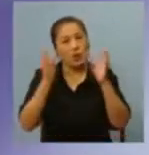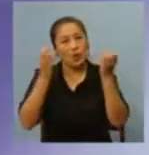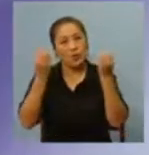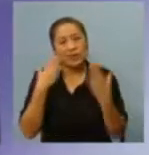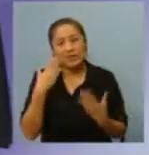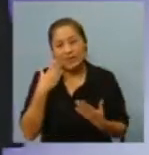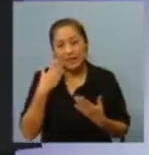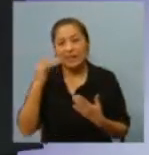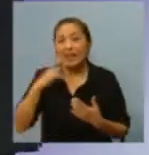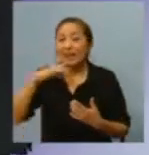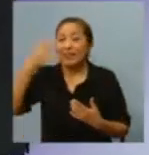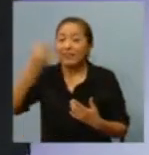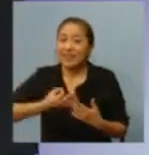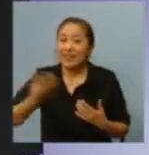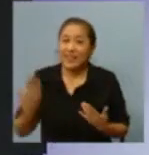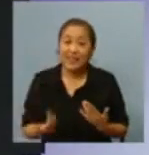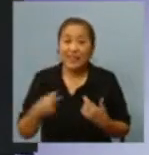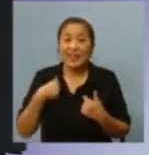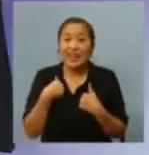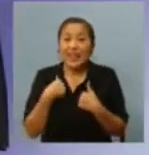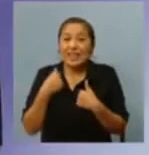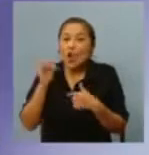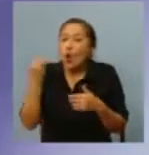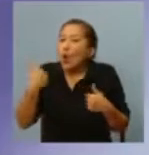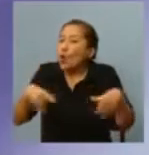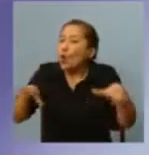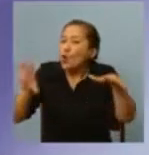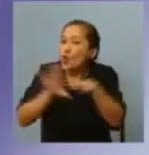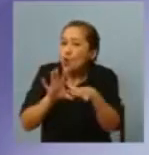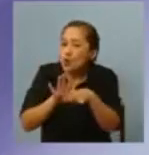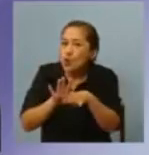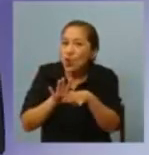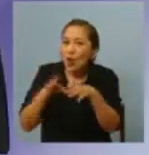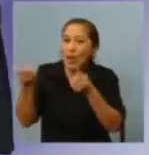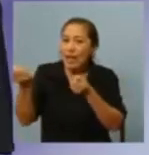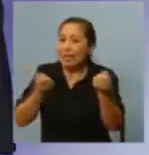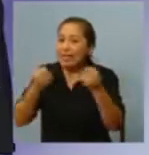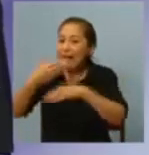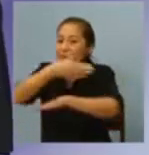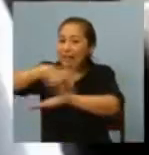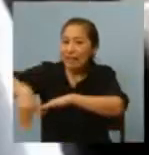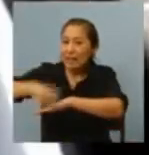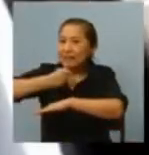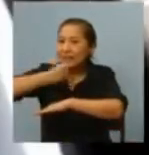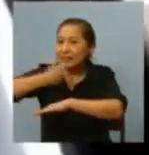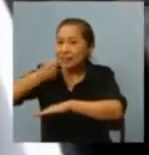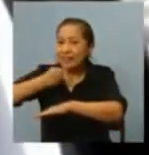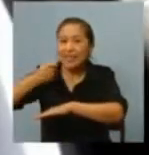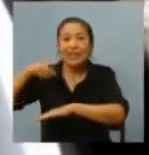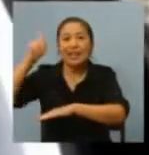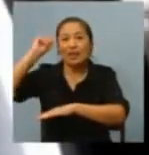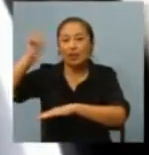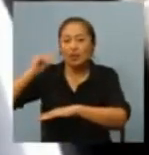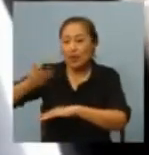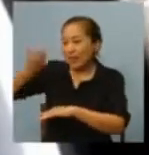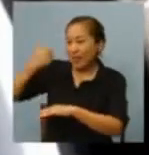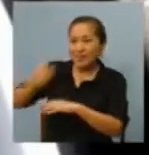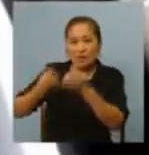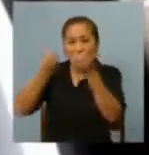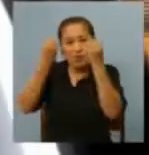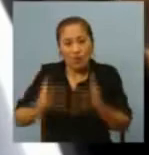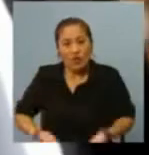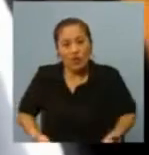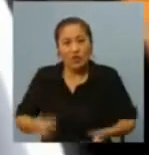Buenas tardes. La verdad, me enganchás, mira, justo en la calle haciendo una nota, estamos en vivo. Impresionante el programa de ayer,